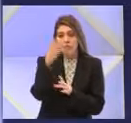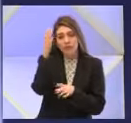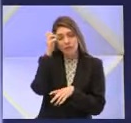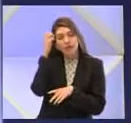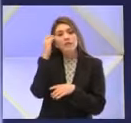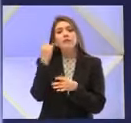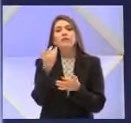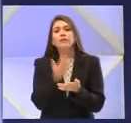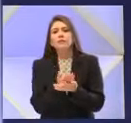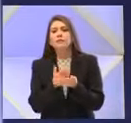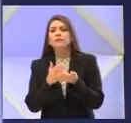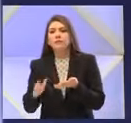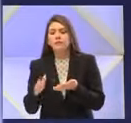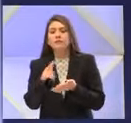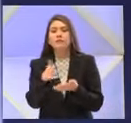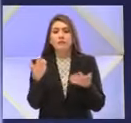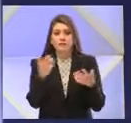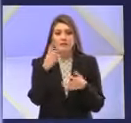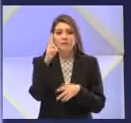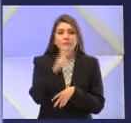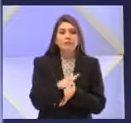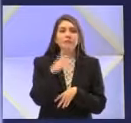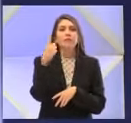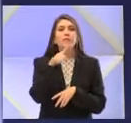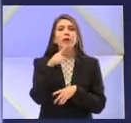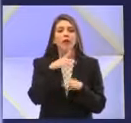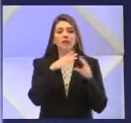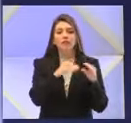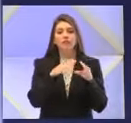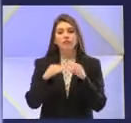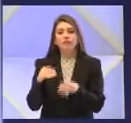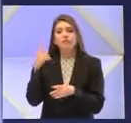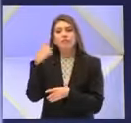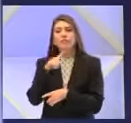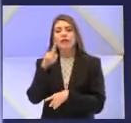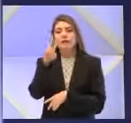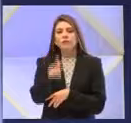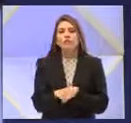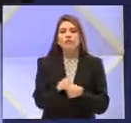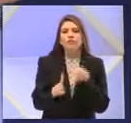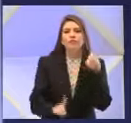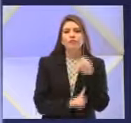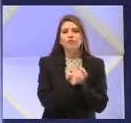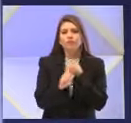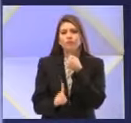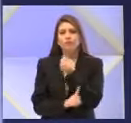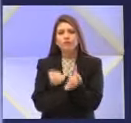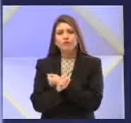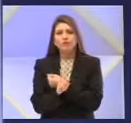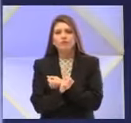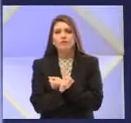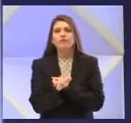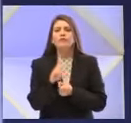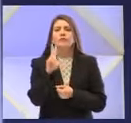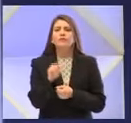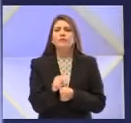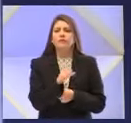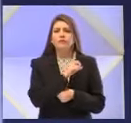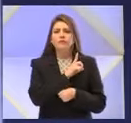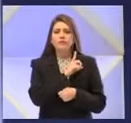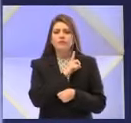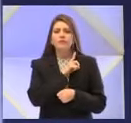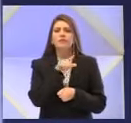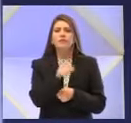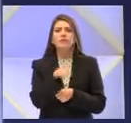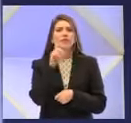habilidades para resolver los problemas que realmente se requieren no solamente la parte técnica sino y regresando a lo que mencionó